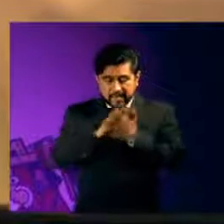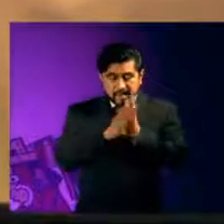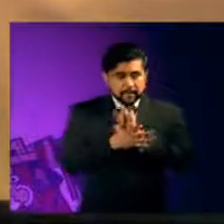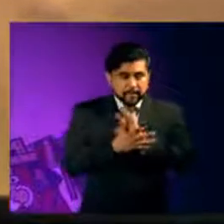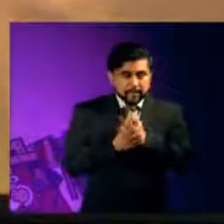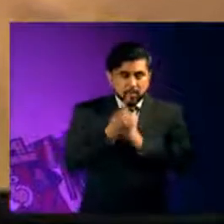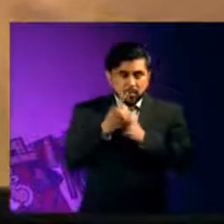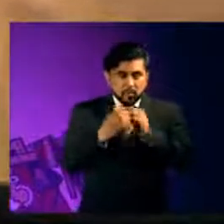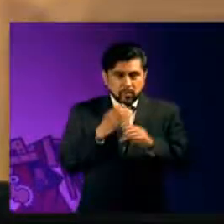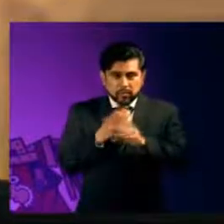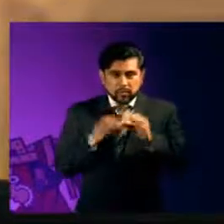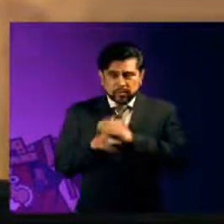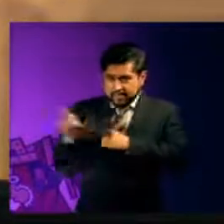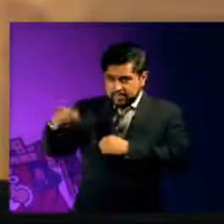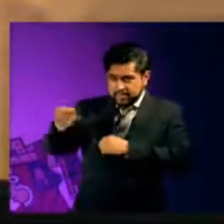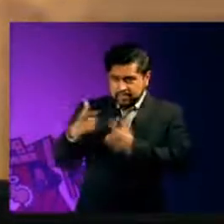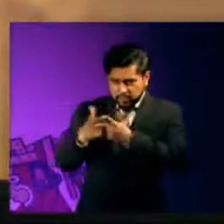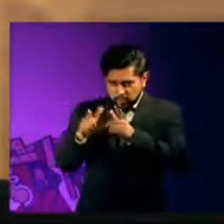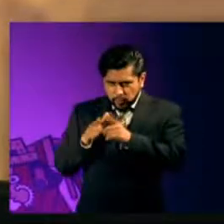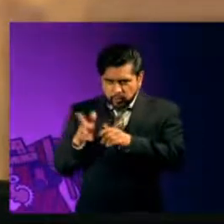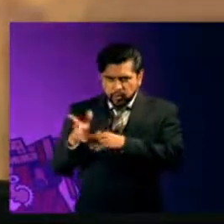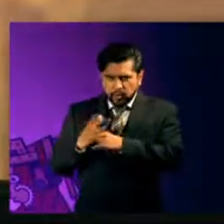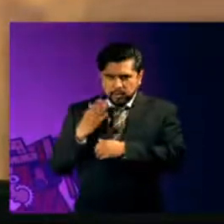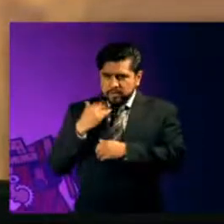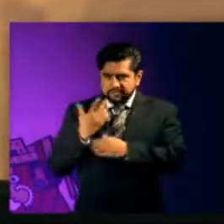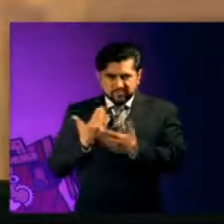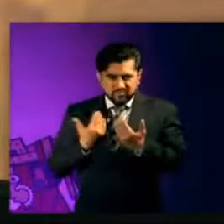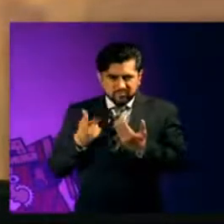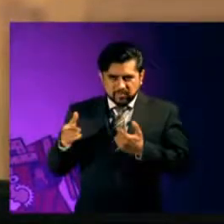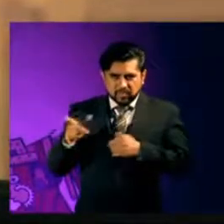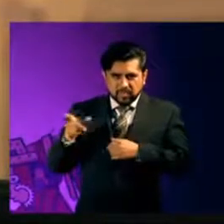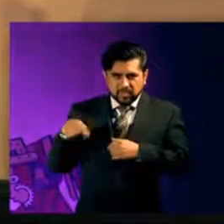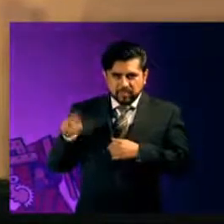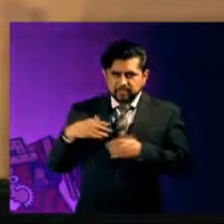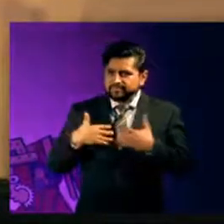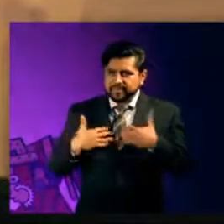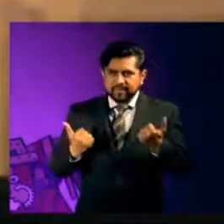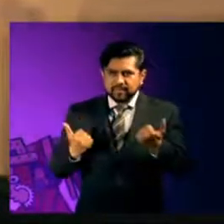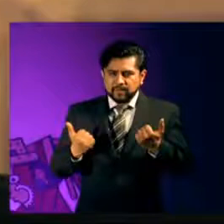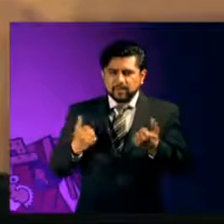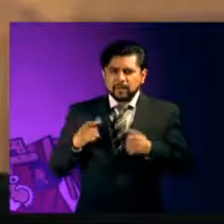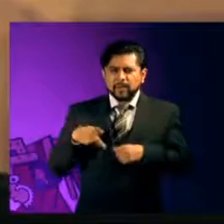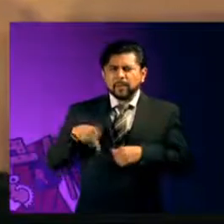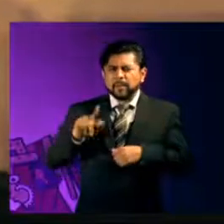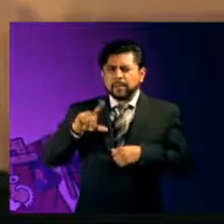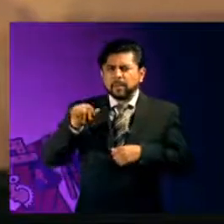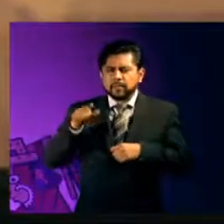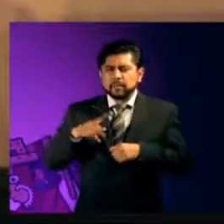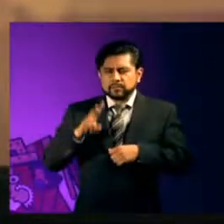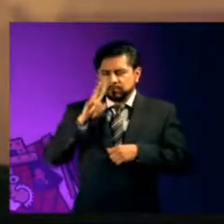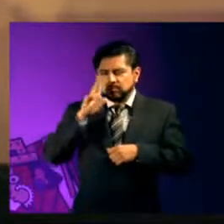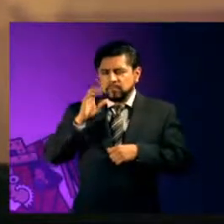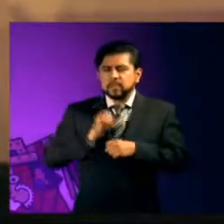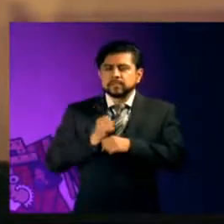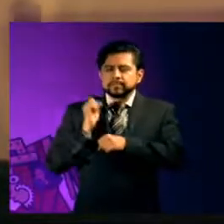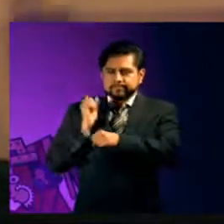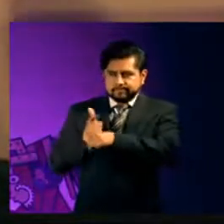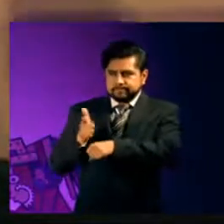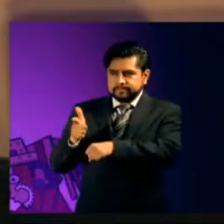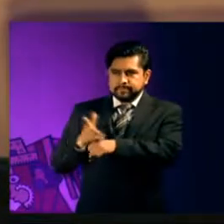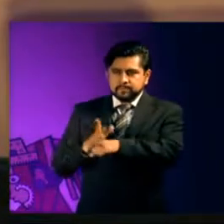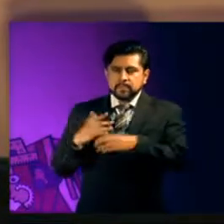estos que no son amables no lo han entendido todavía pero lo van a entender qué